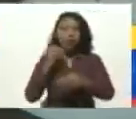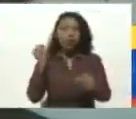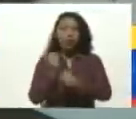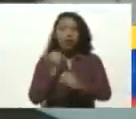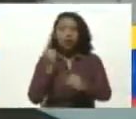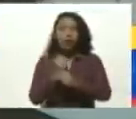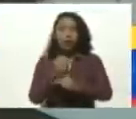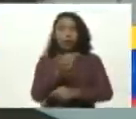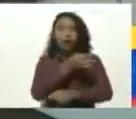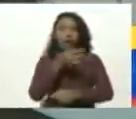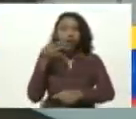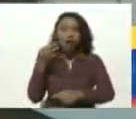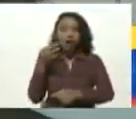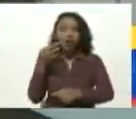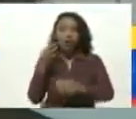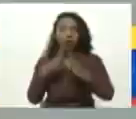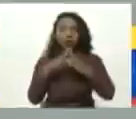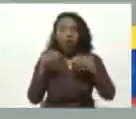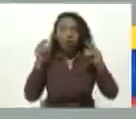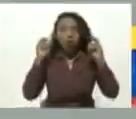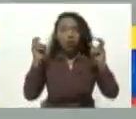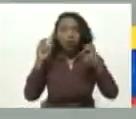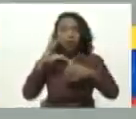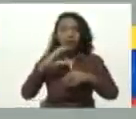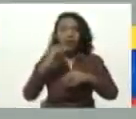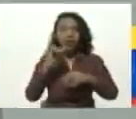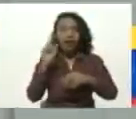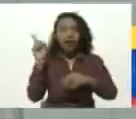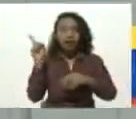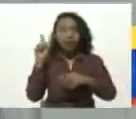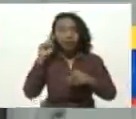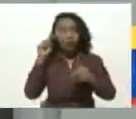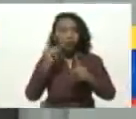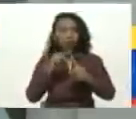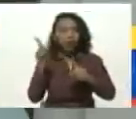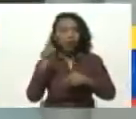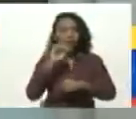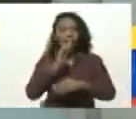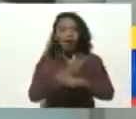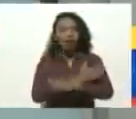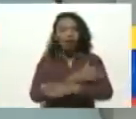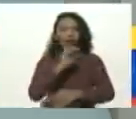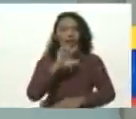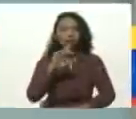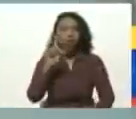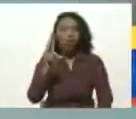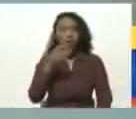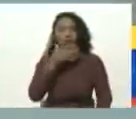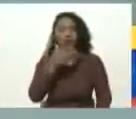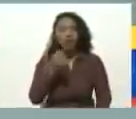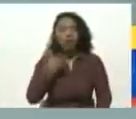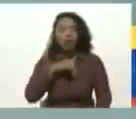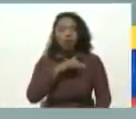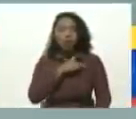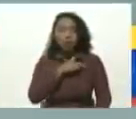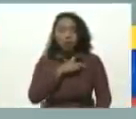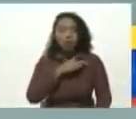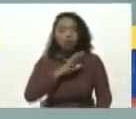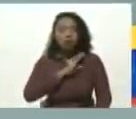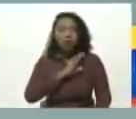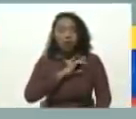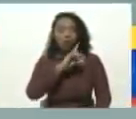articulado, perfecto, en todos los CDI. La meta es que antes del 31 de diciembre nosotros tengamos